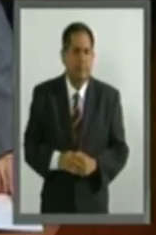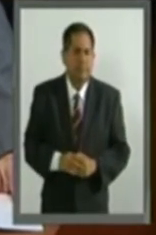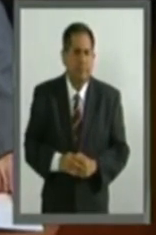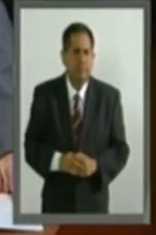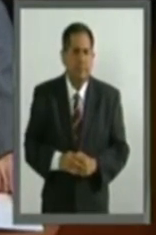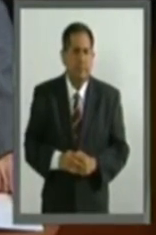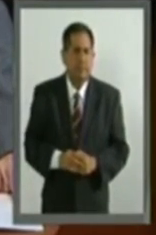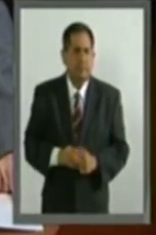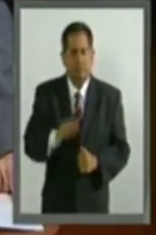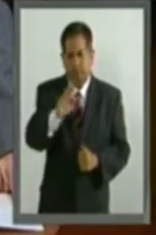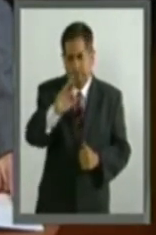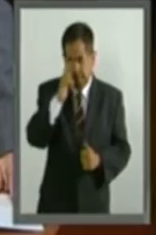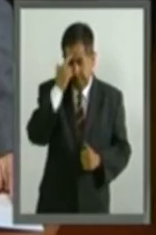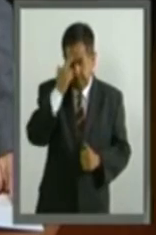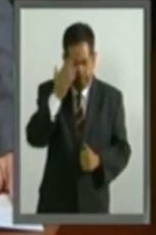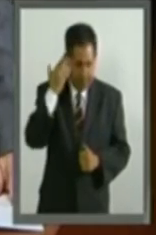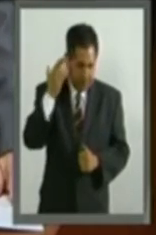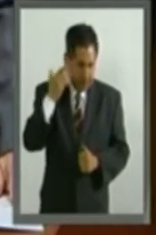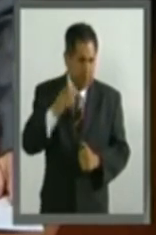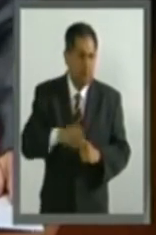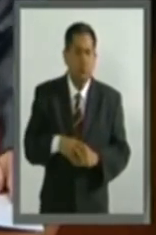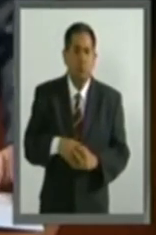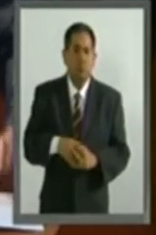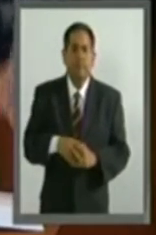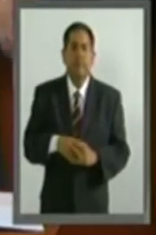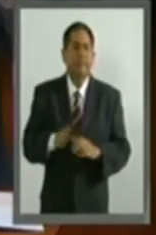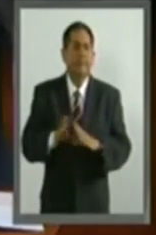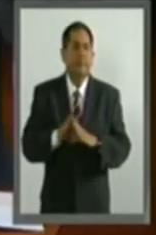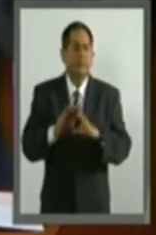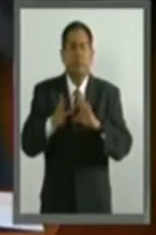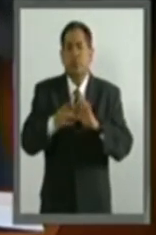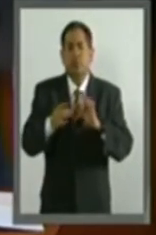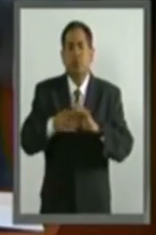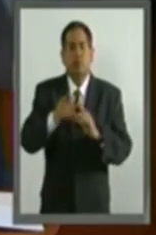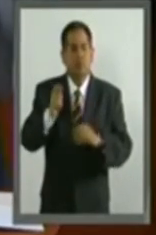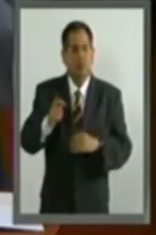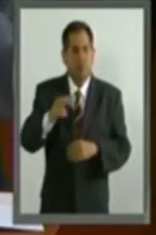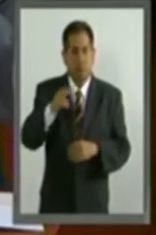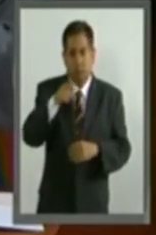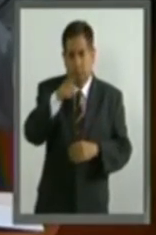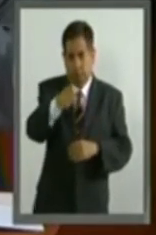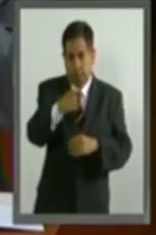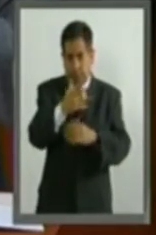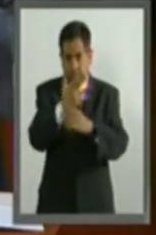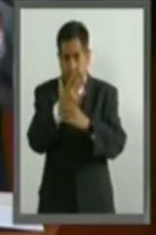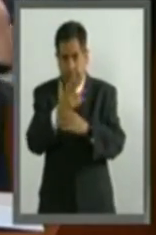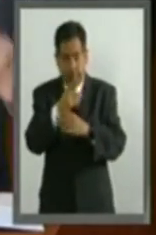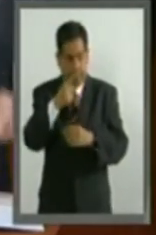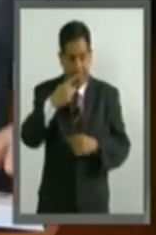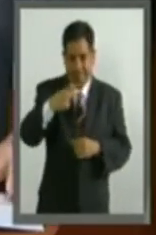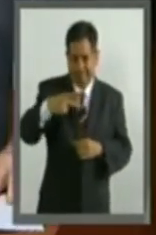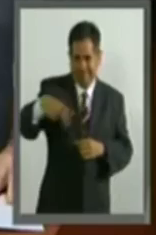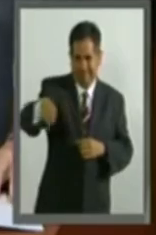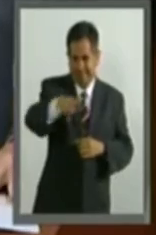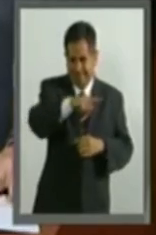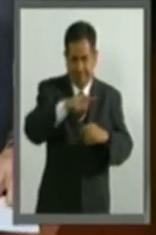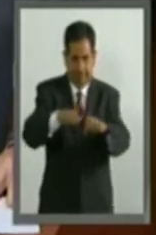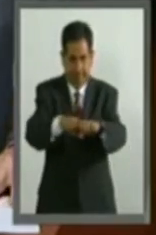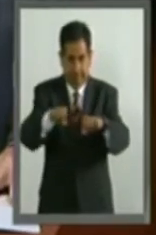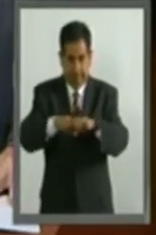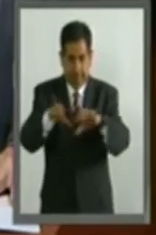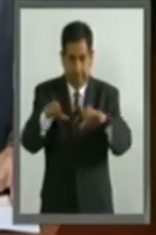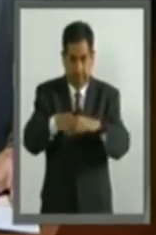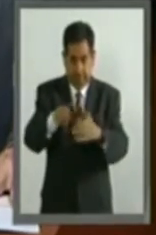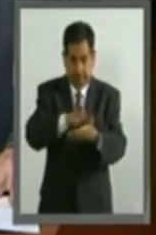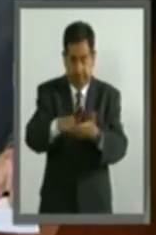Hago el recuerdo de que fue dicho por sus propios diplomáticos en